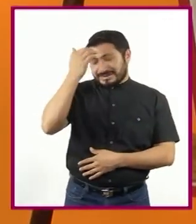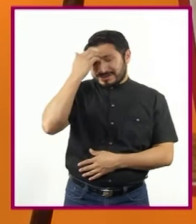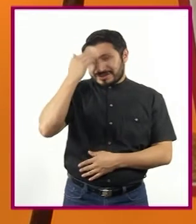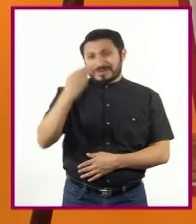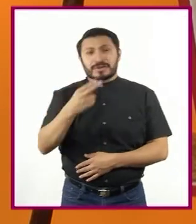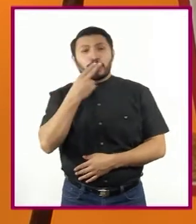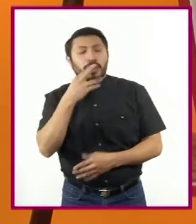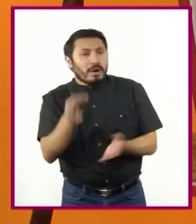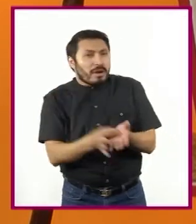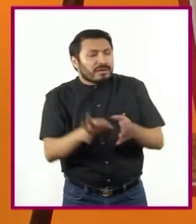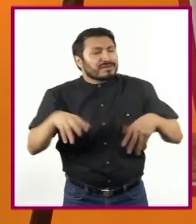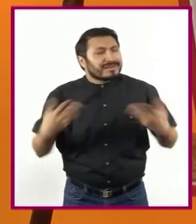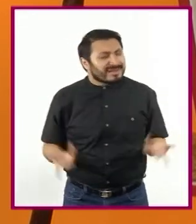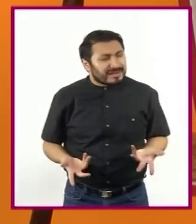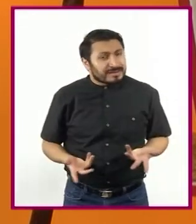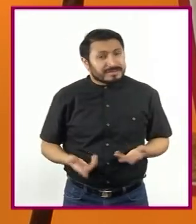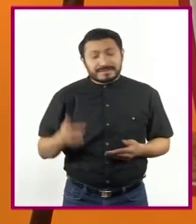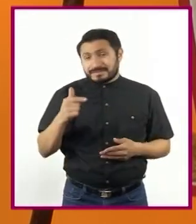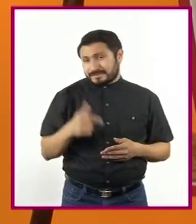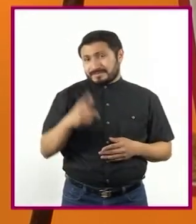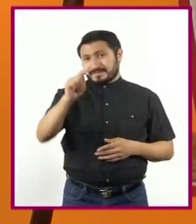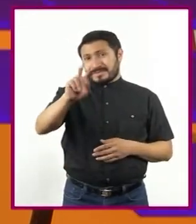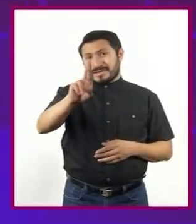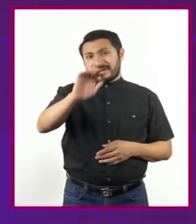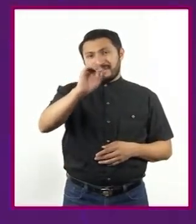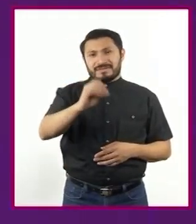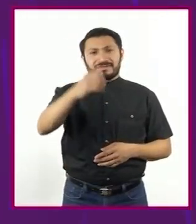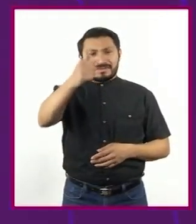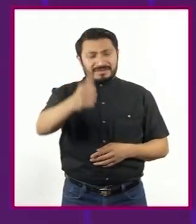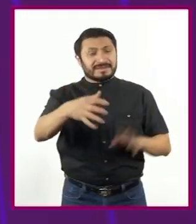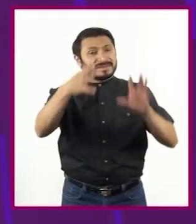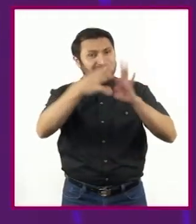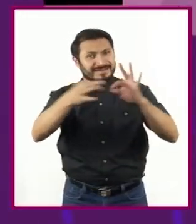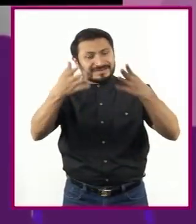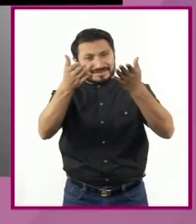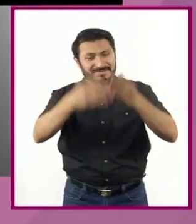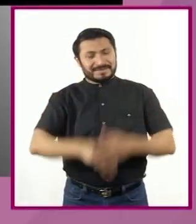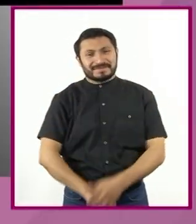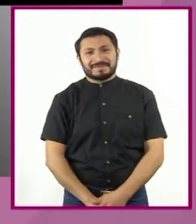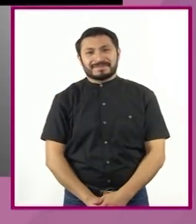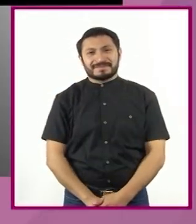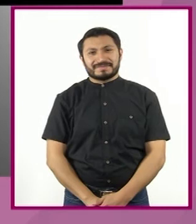metales? Vayamos con TR06 para que nos explique.